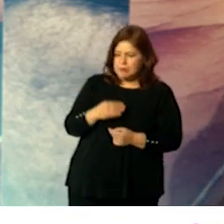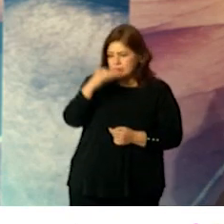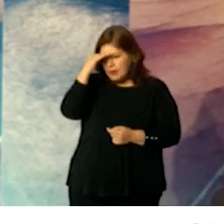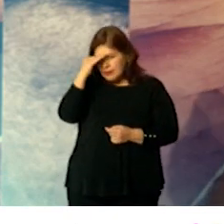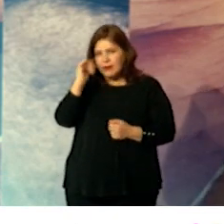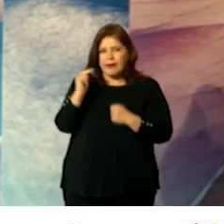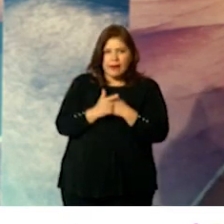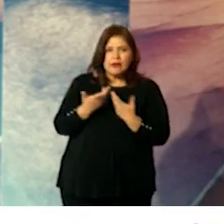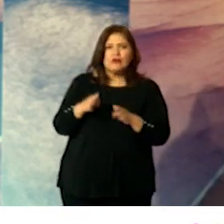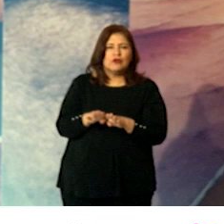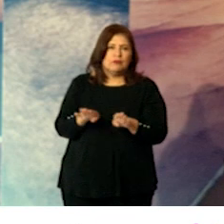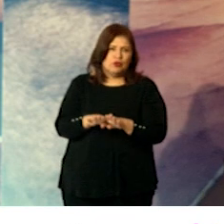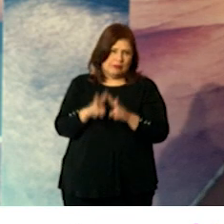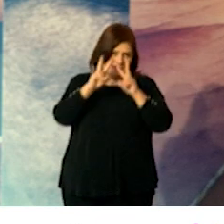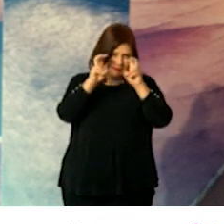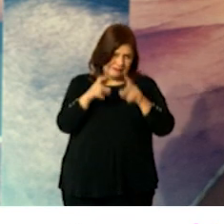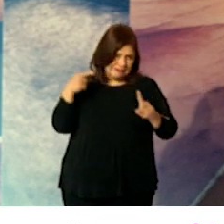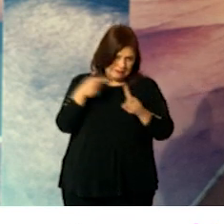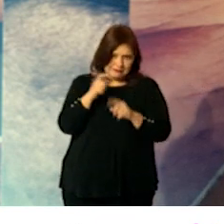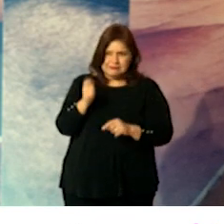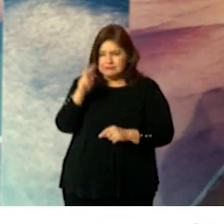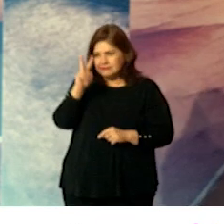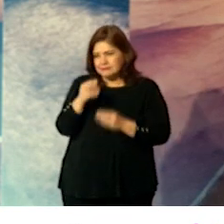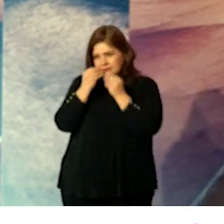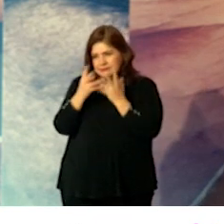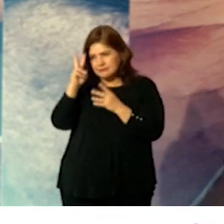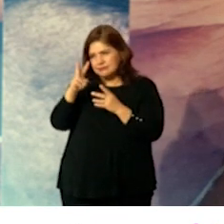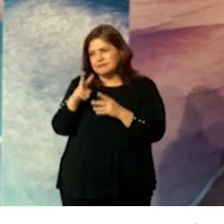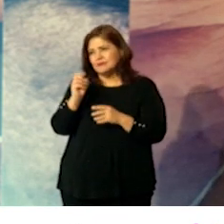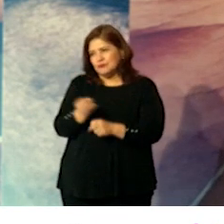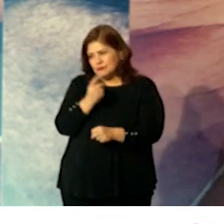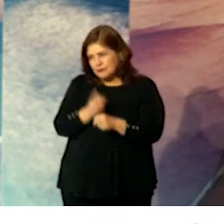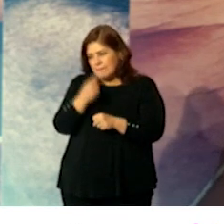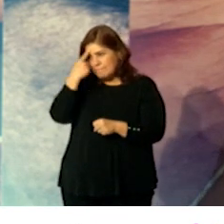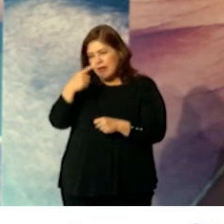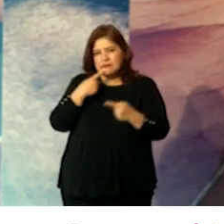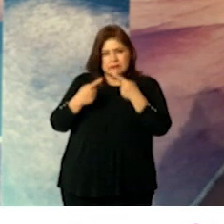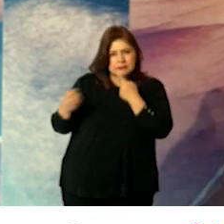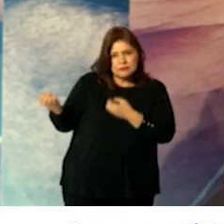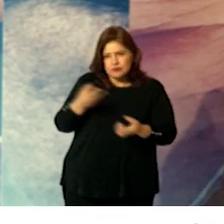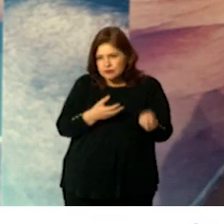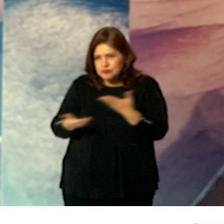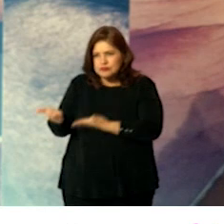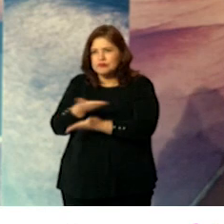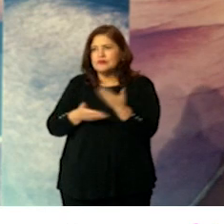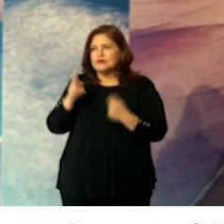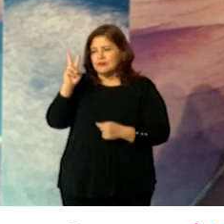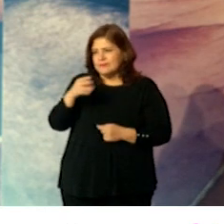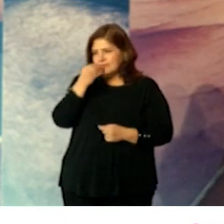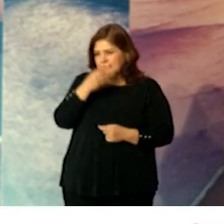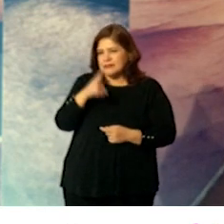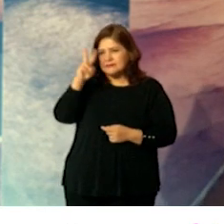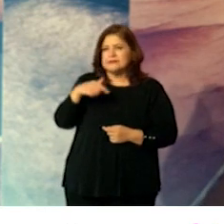estos temas. Entonces, me parece esta una maravillosa oportunidad para tener un diálogo muy rico y para